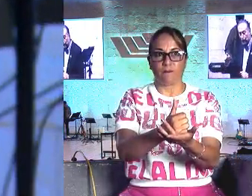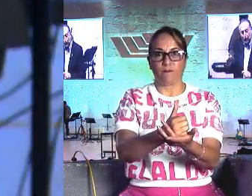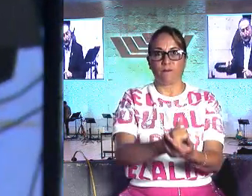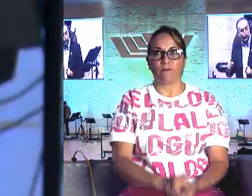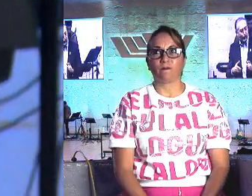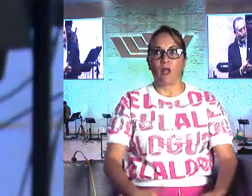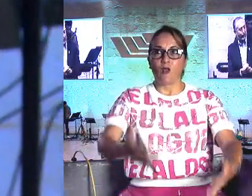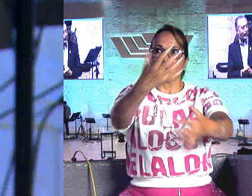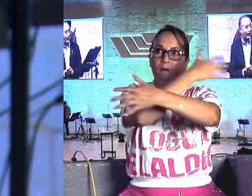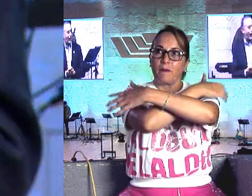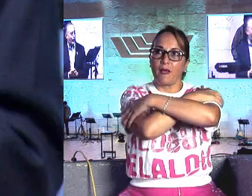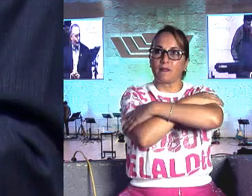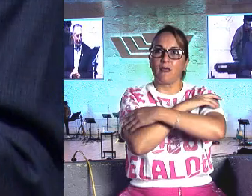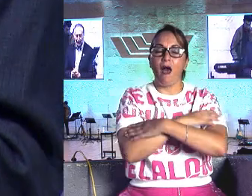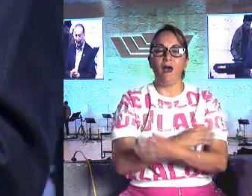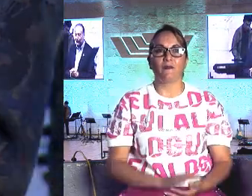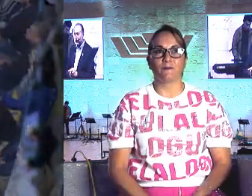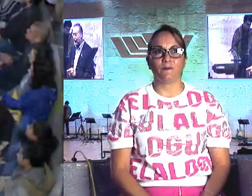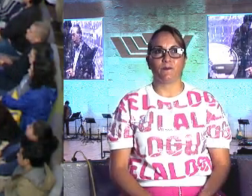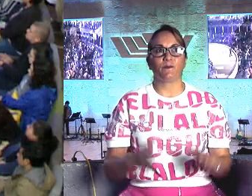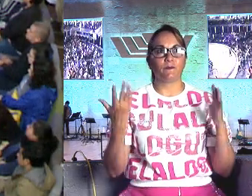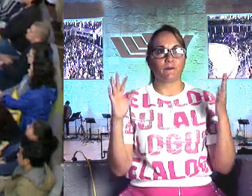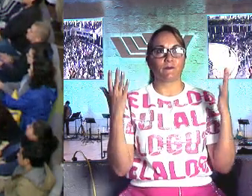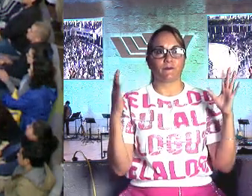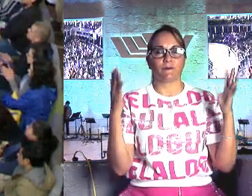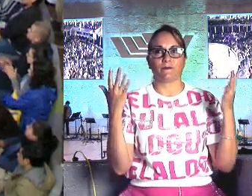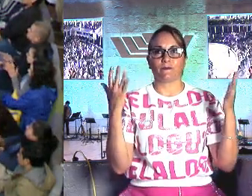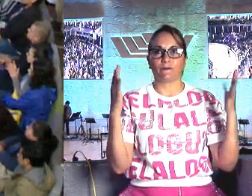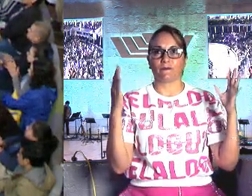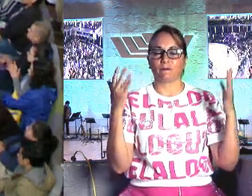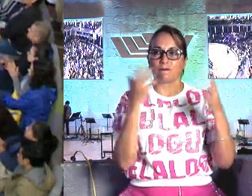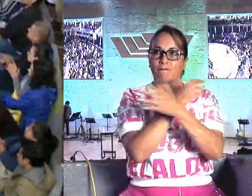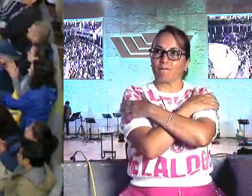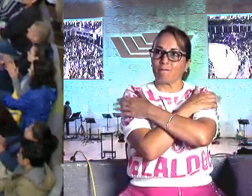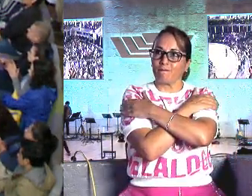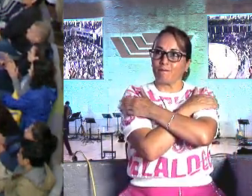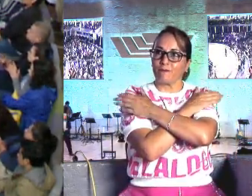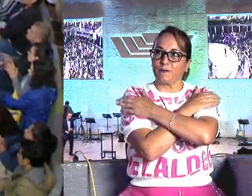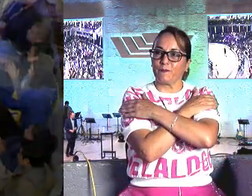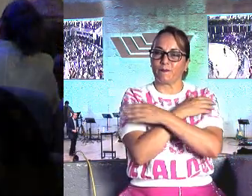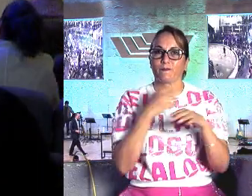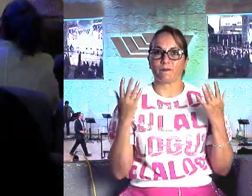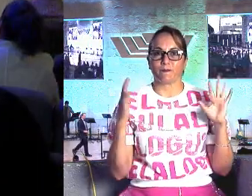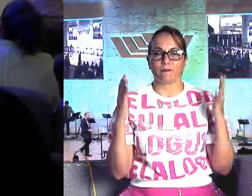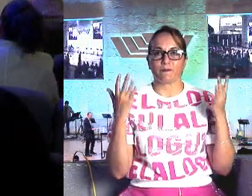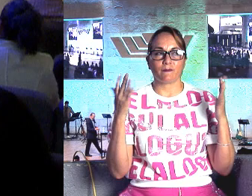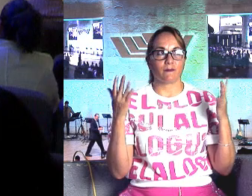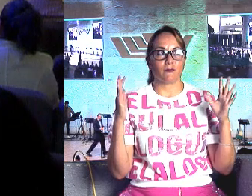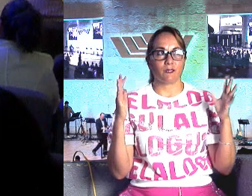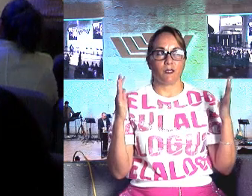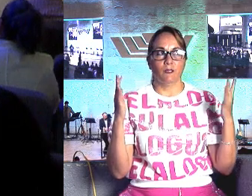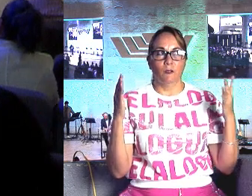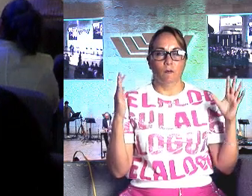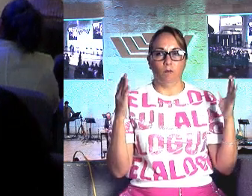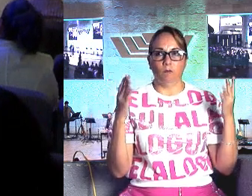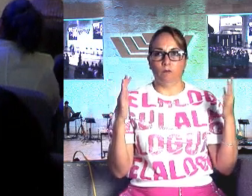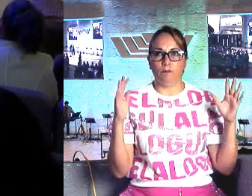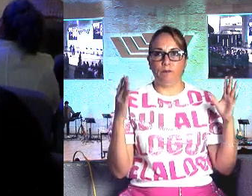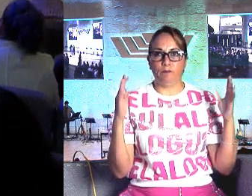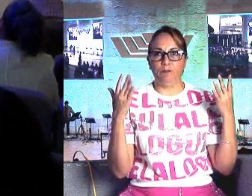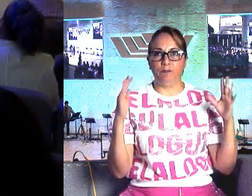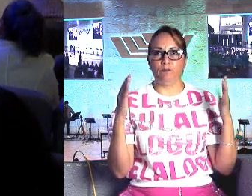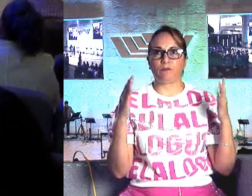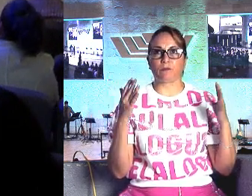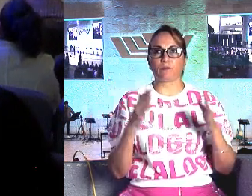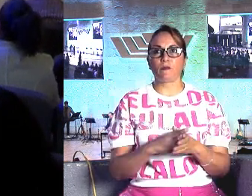Hay una persona que a nombre de la iglesia les quiere dar un abrazo, y los dejo con Carla y con Lalo.